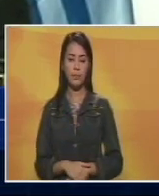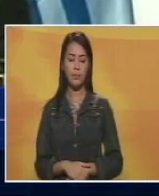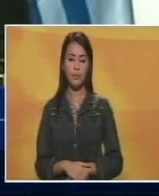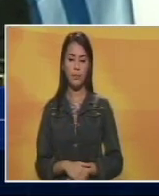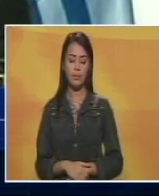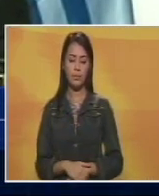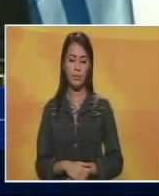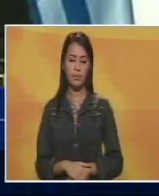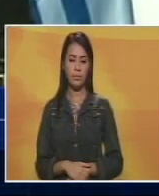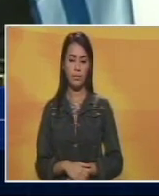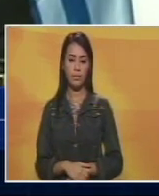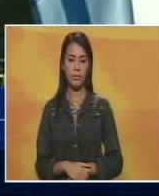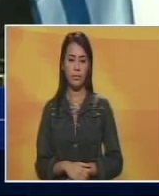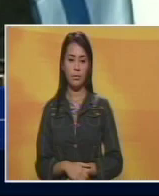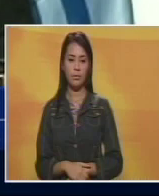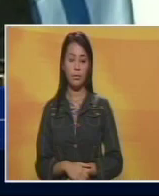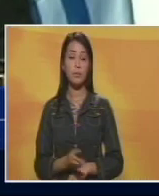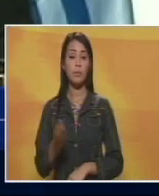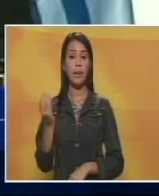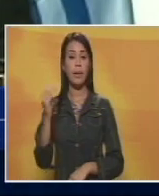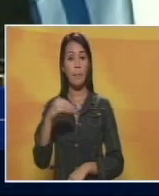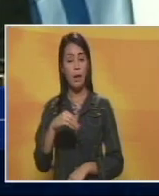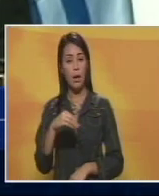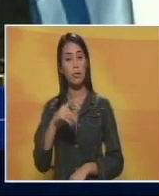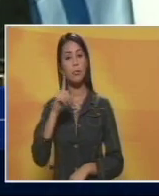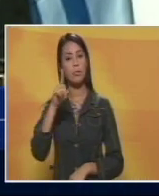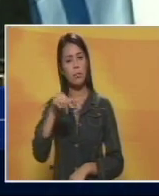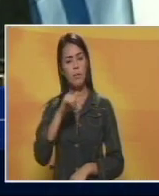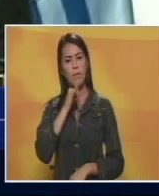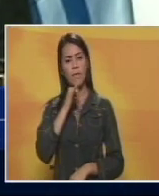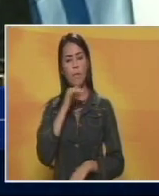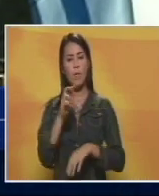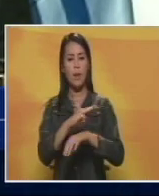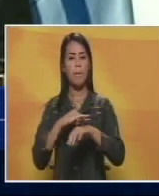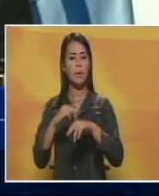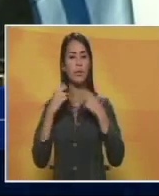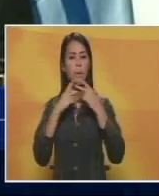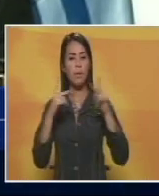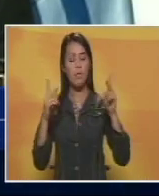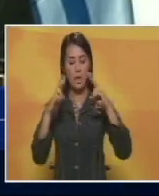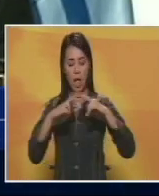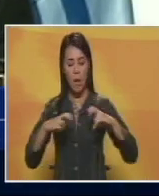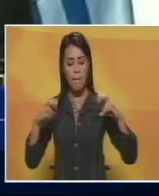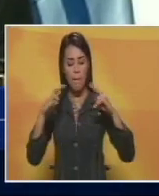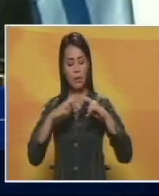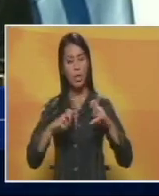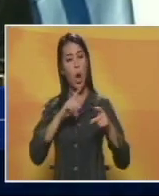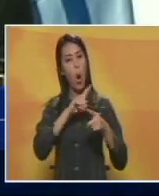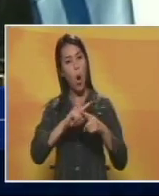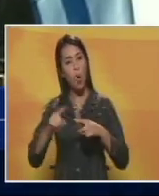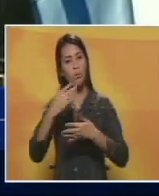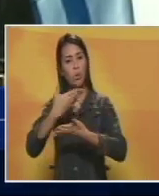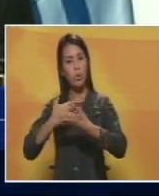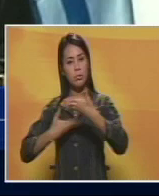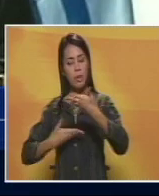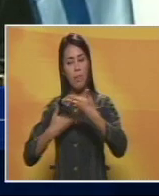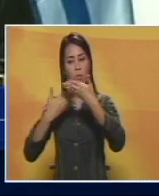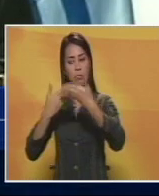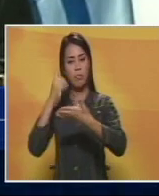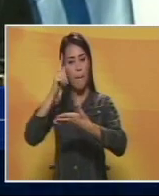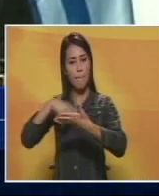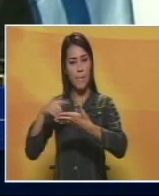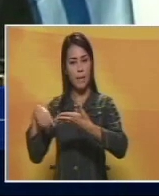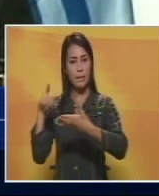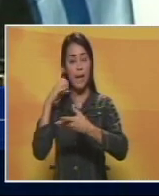que serían destinados. Adicionalmente, yo quiero agregar que el Ministerio Público está investigando otro contrato entregado a la